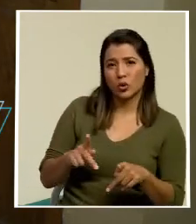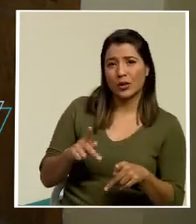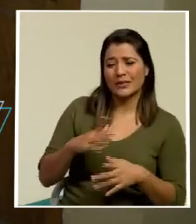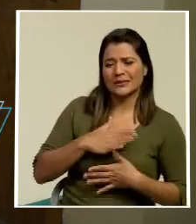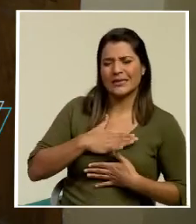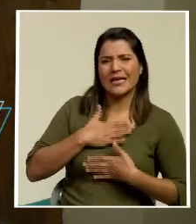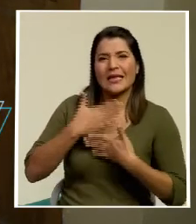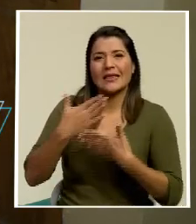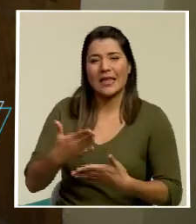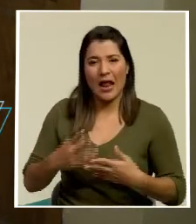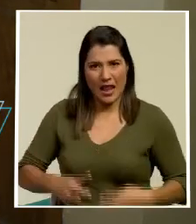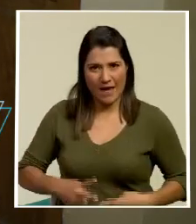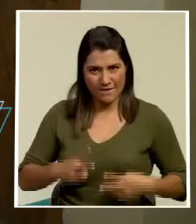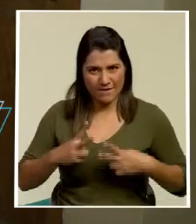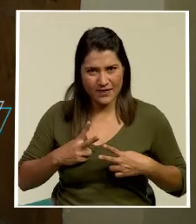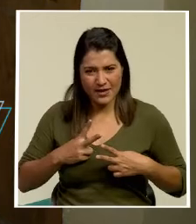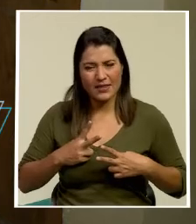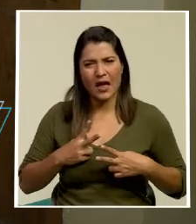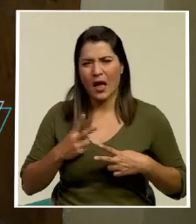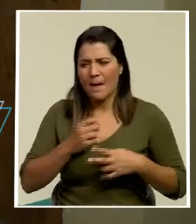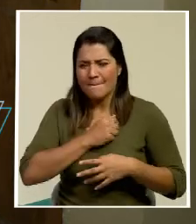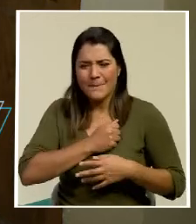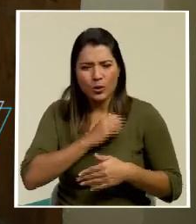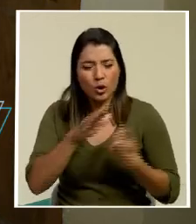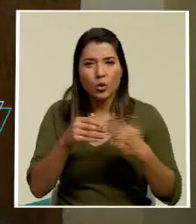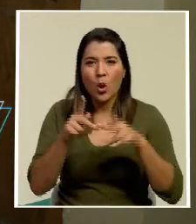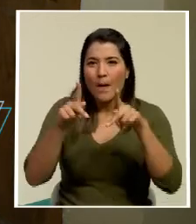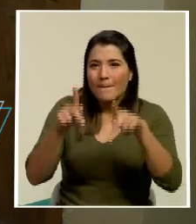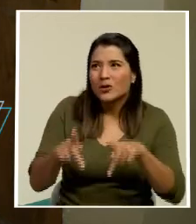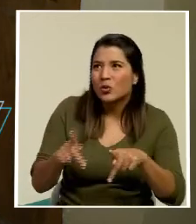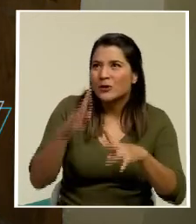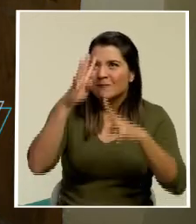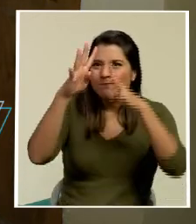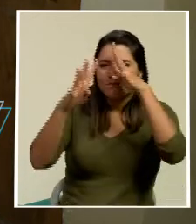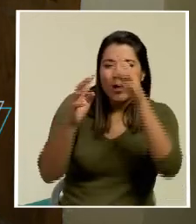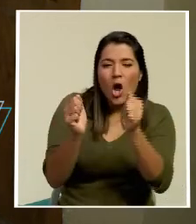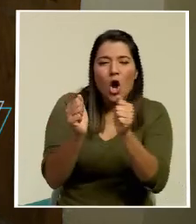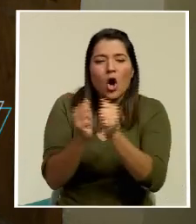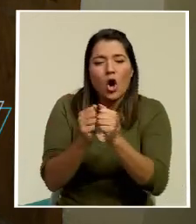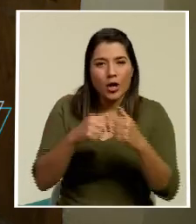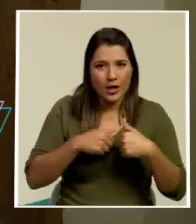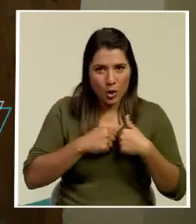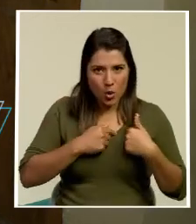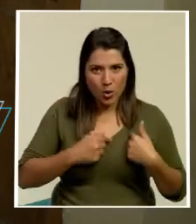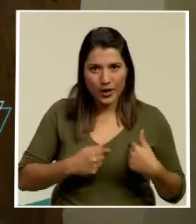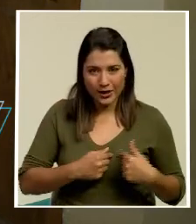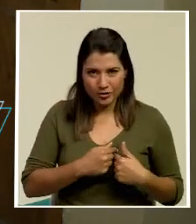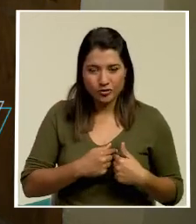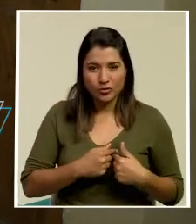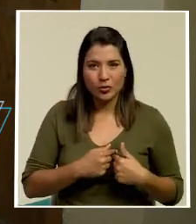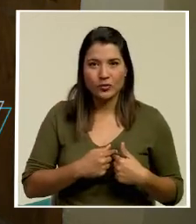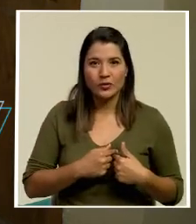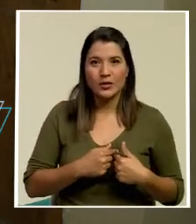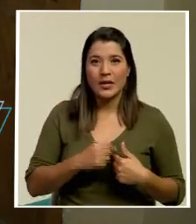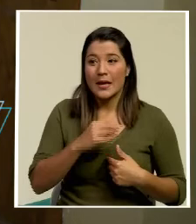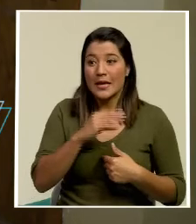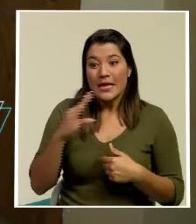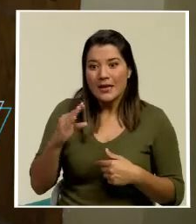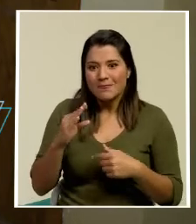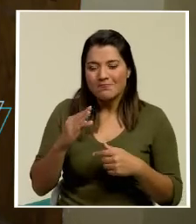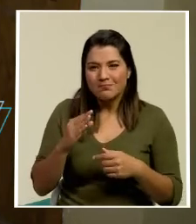vida, los que improvisan con el coraje del corazón la ruta de su existencia y sus